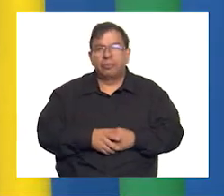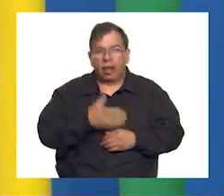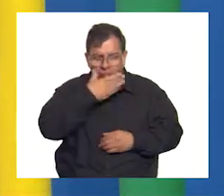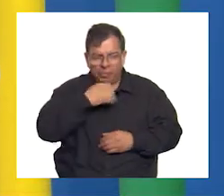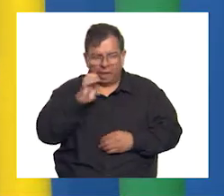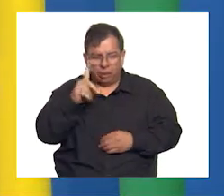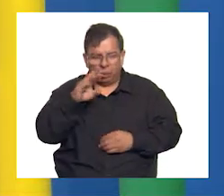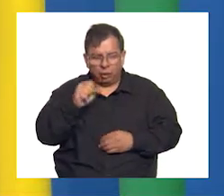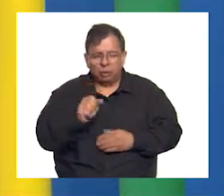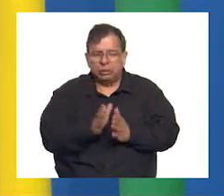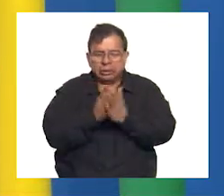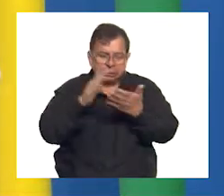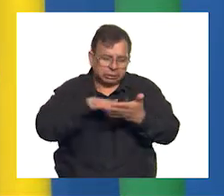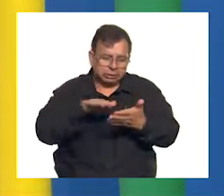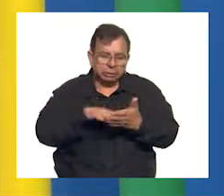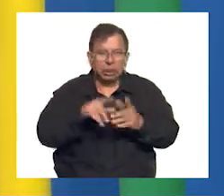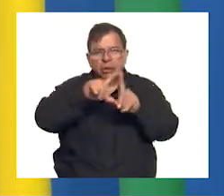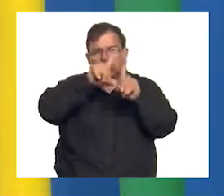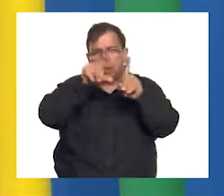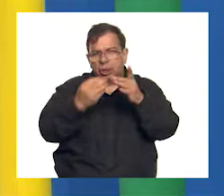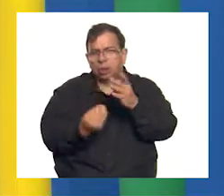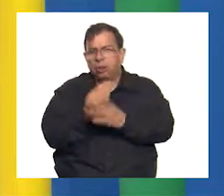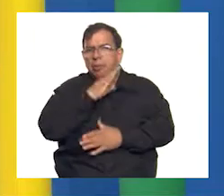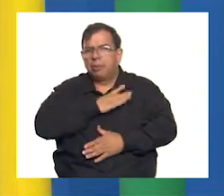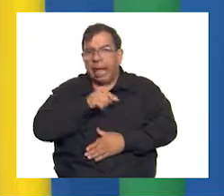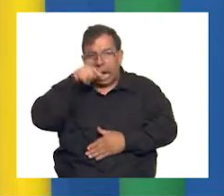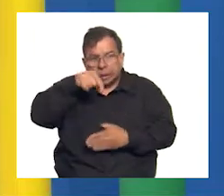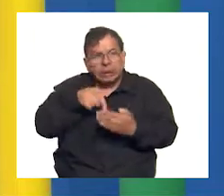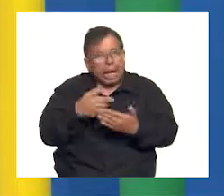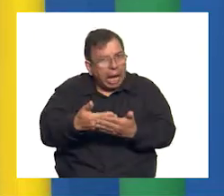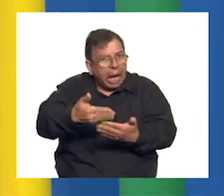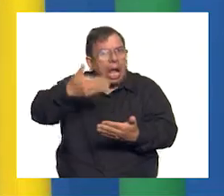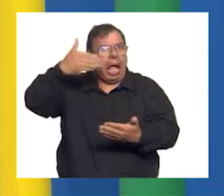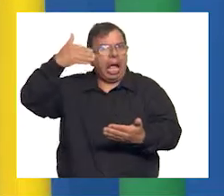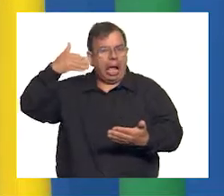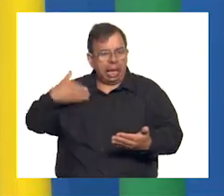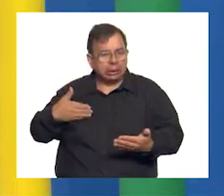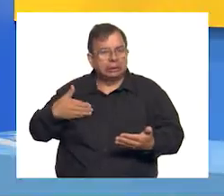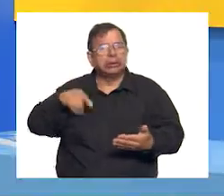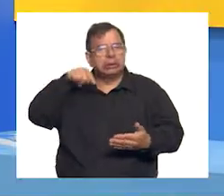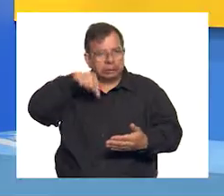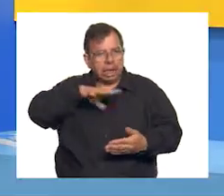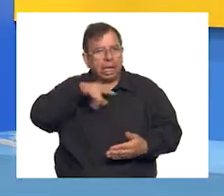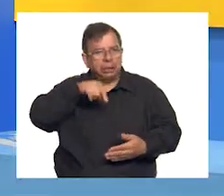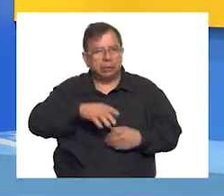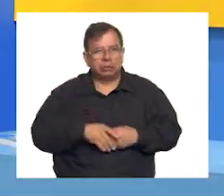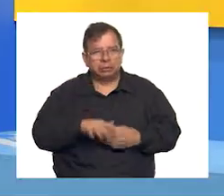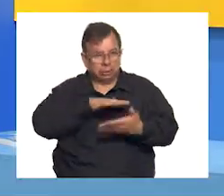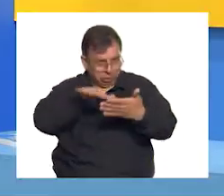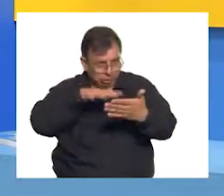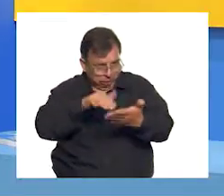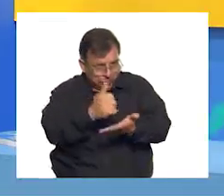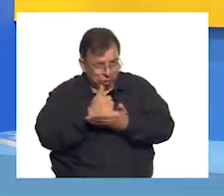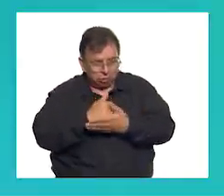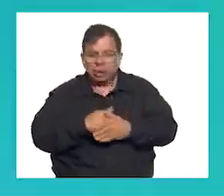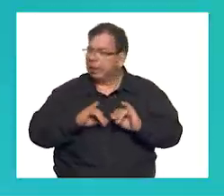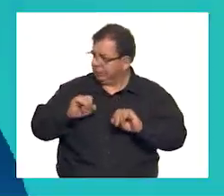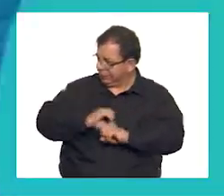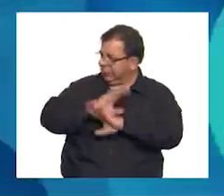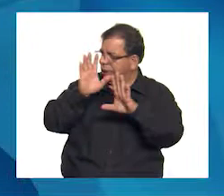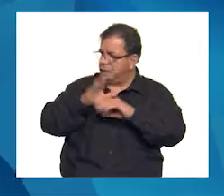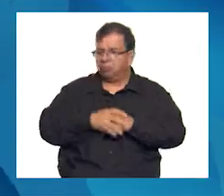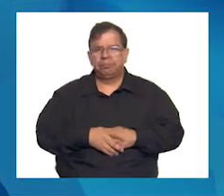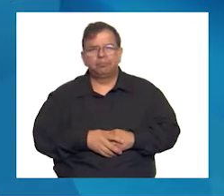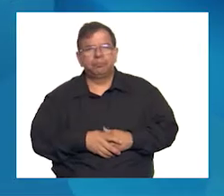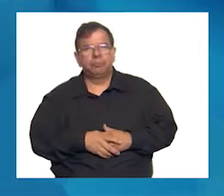texto de cronistas de la Nueva España que ya hablaba de ella. ¿Me ayudas a leerlo, Jen? Claro que sí, encantada, maestra. Dice